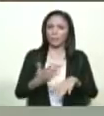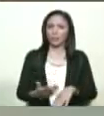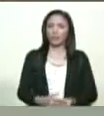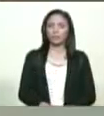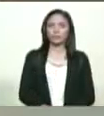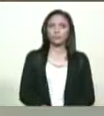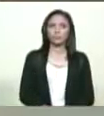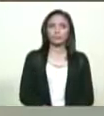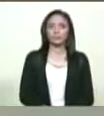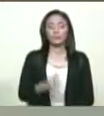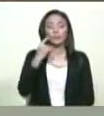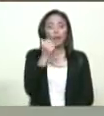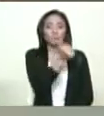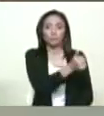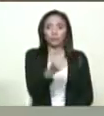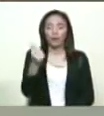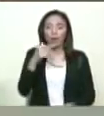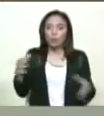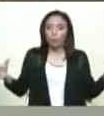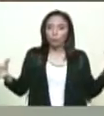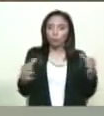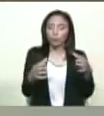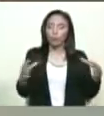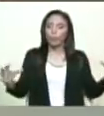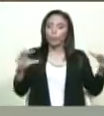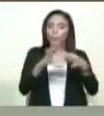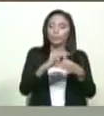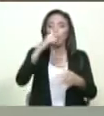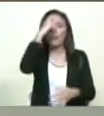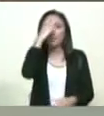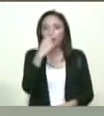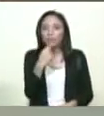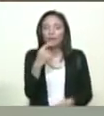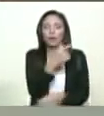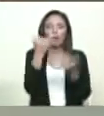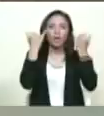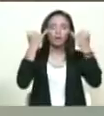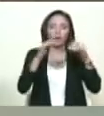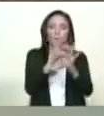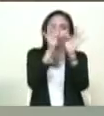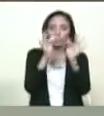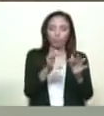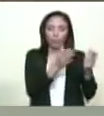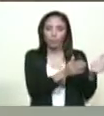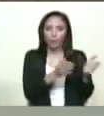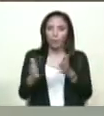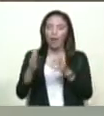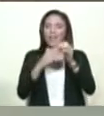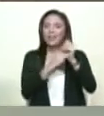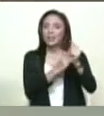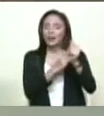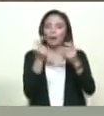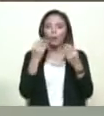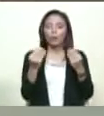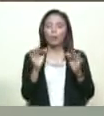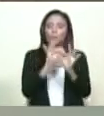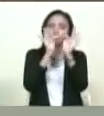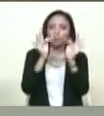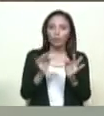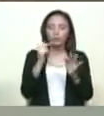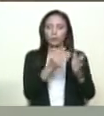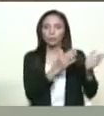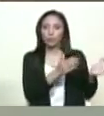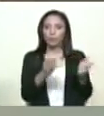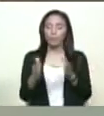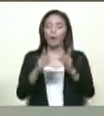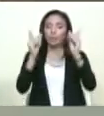claro que cada quien debe tener su perfil cada organización popular de tener su perfil su liderazgo su forma organización su manera de tomar